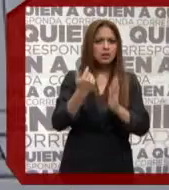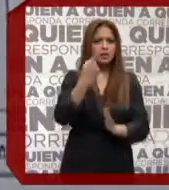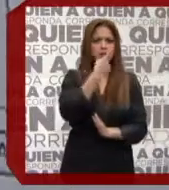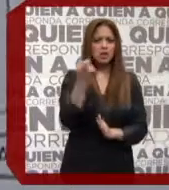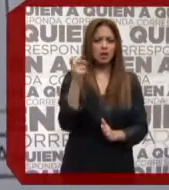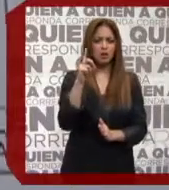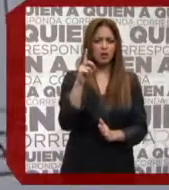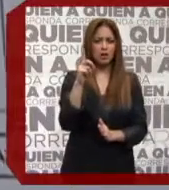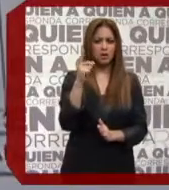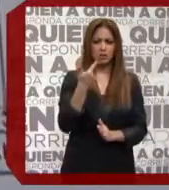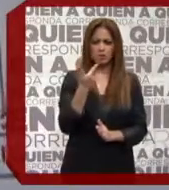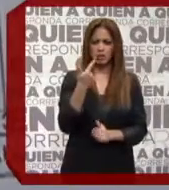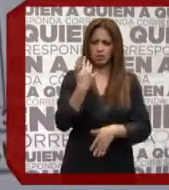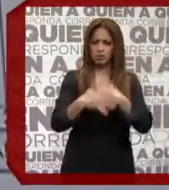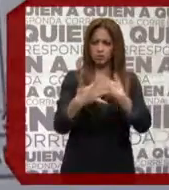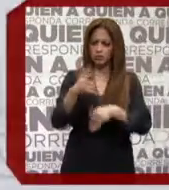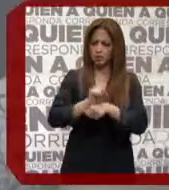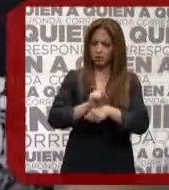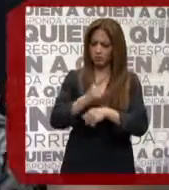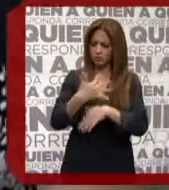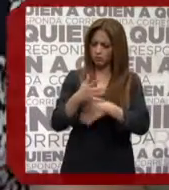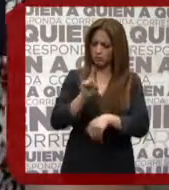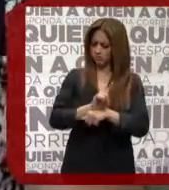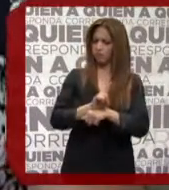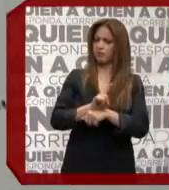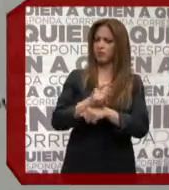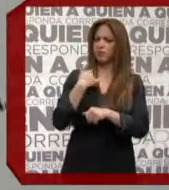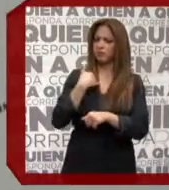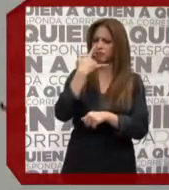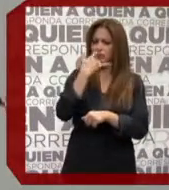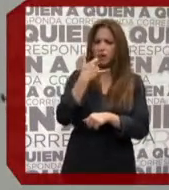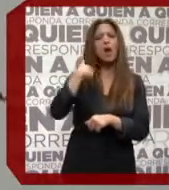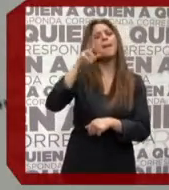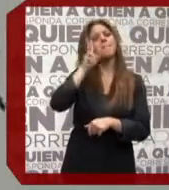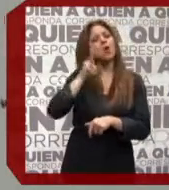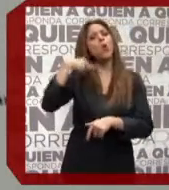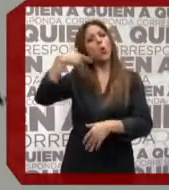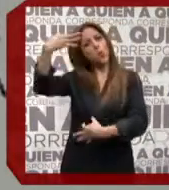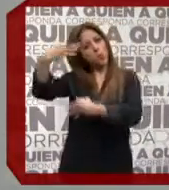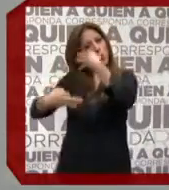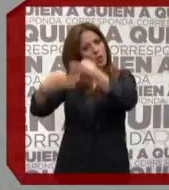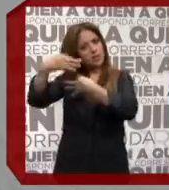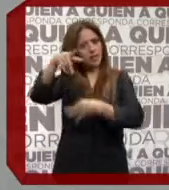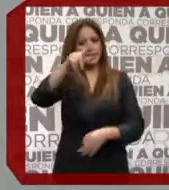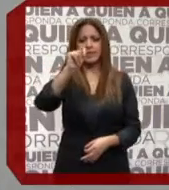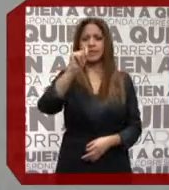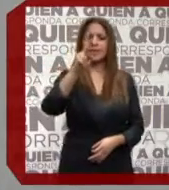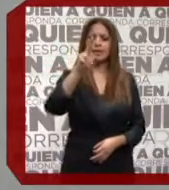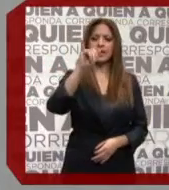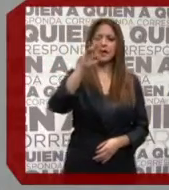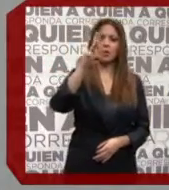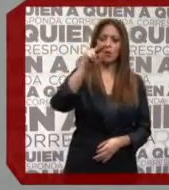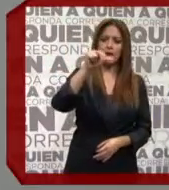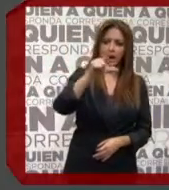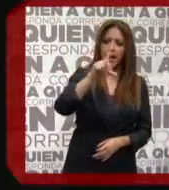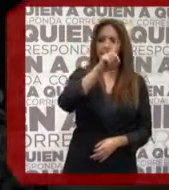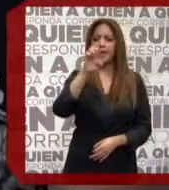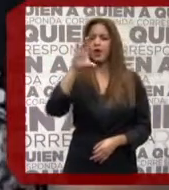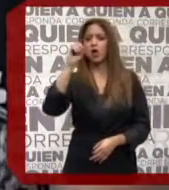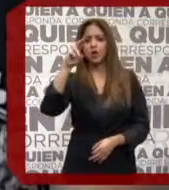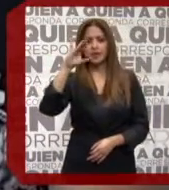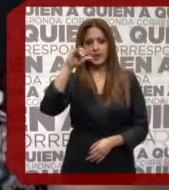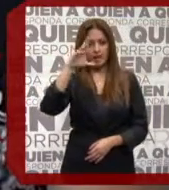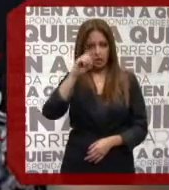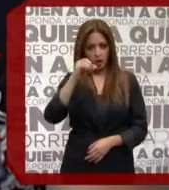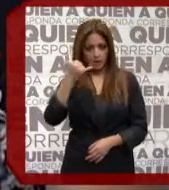quincenales. Debido a toda esta situación, emito un juicio. El proceso se llevó a cabo en el Tribunal Federal de Conciliación y Arbitraje, del cual